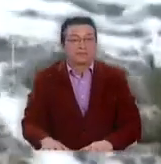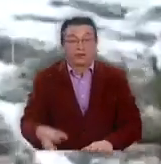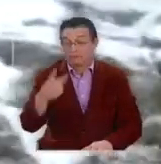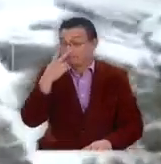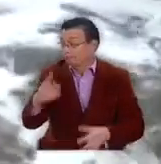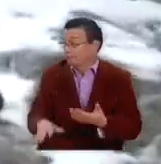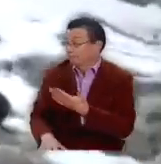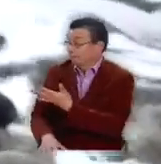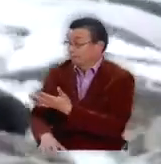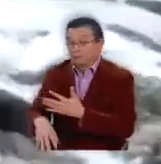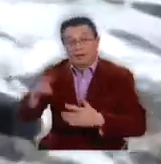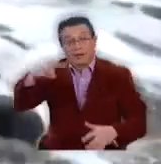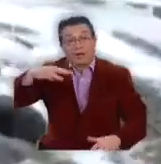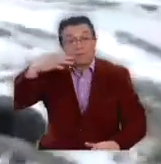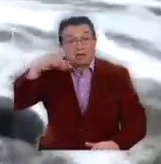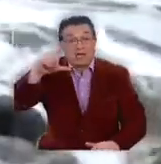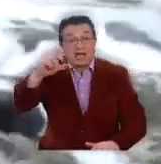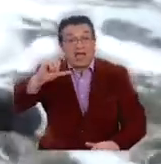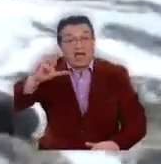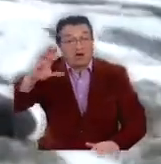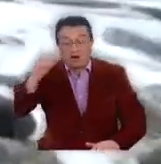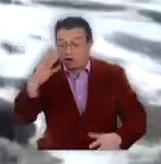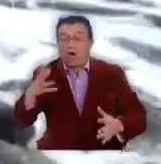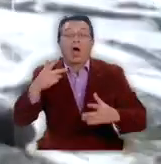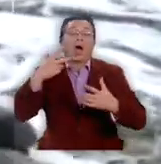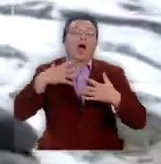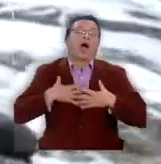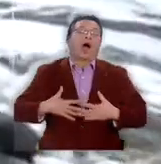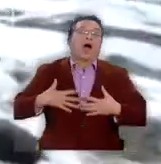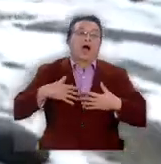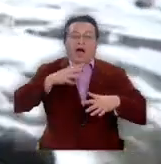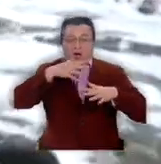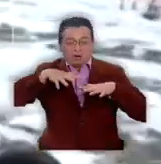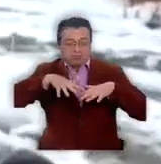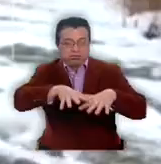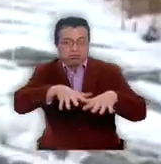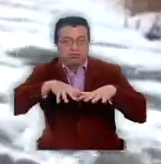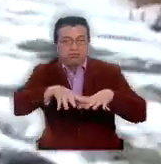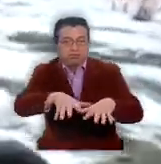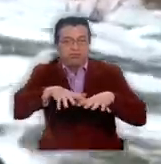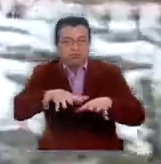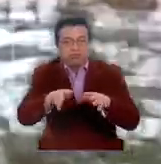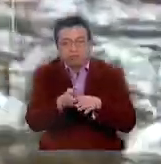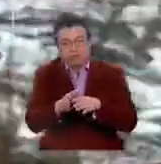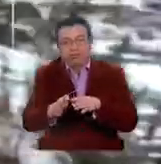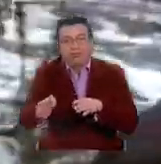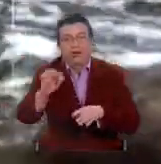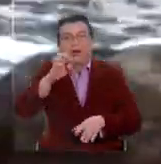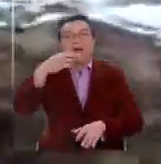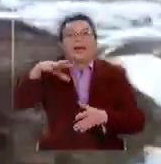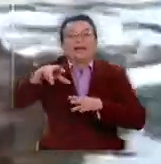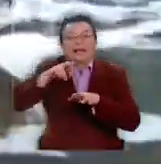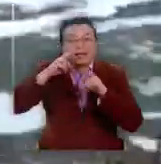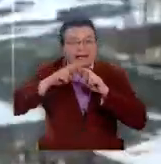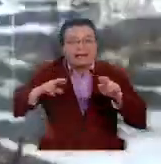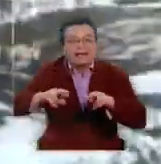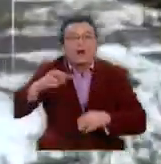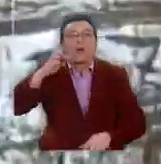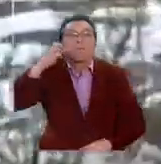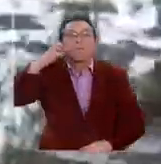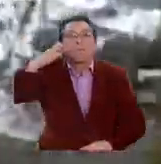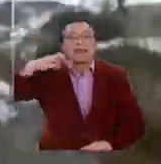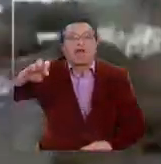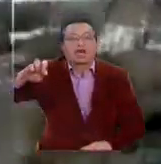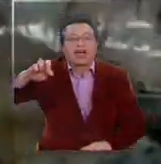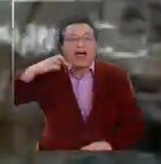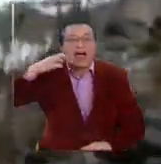lo ven como un milagro sinónimo de emoción. Es el agua que corre por uno de los brazos del río Petorca. Es